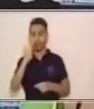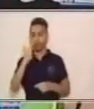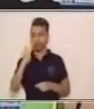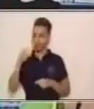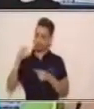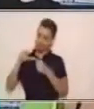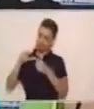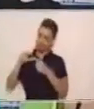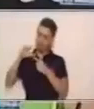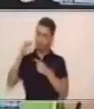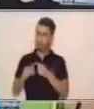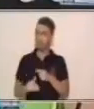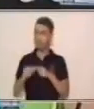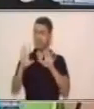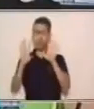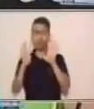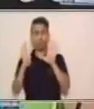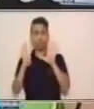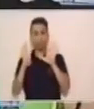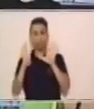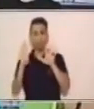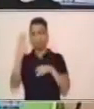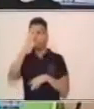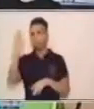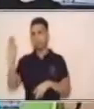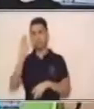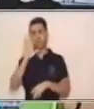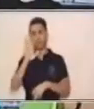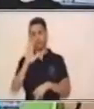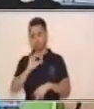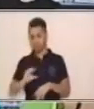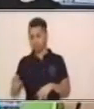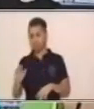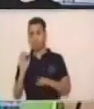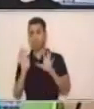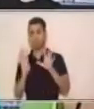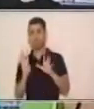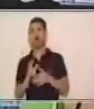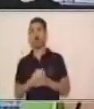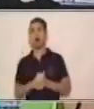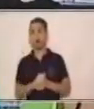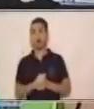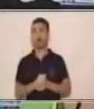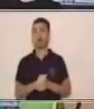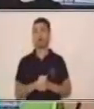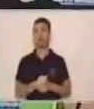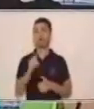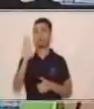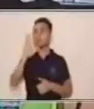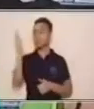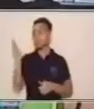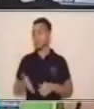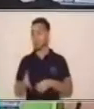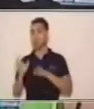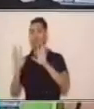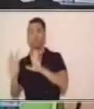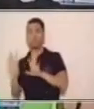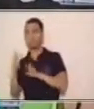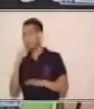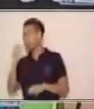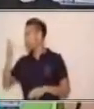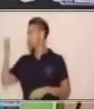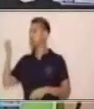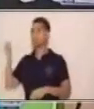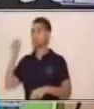número 9. Entonces serían 5 novenos. Vamos a buscarla en